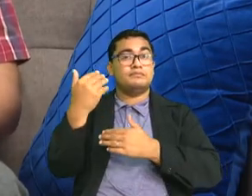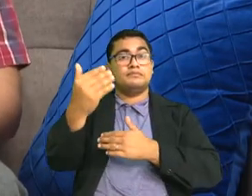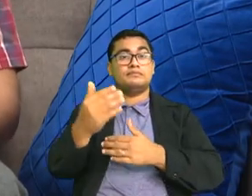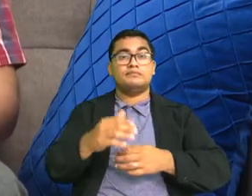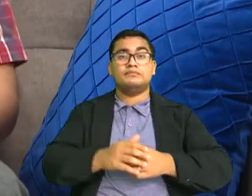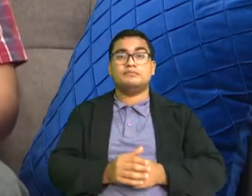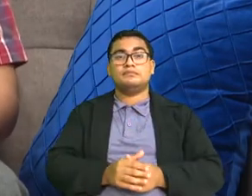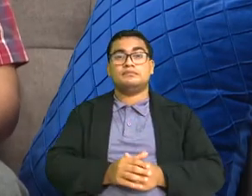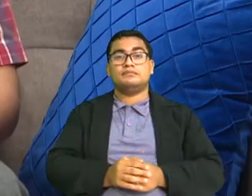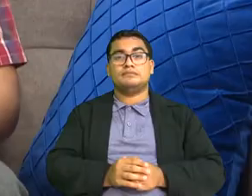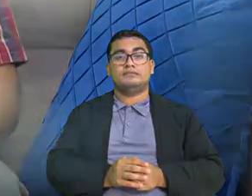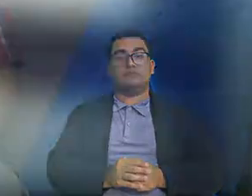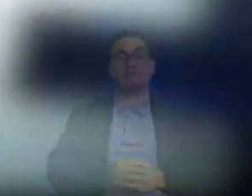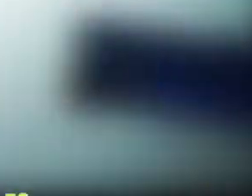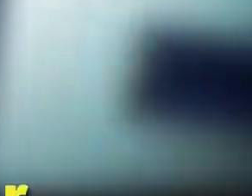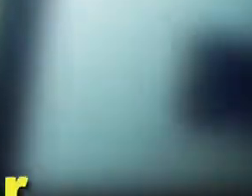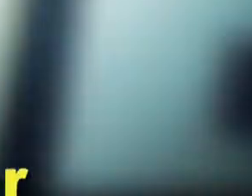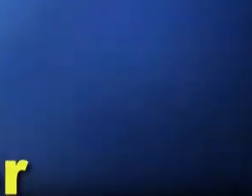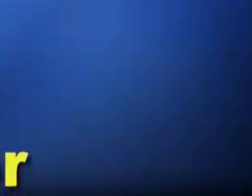nueva edición